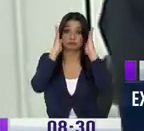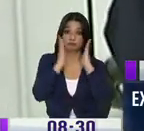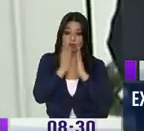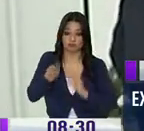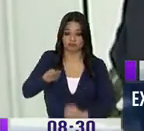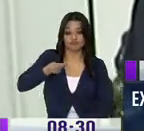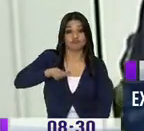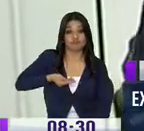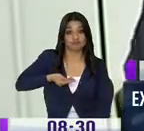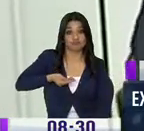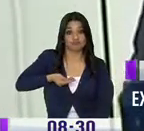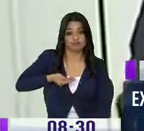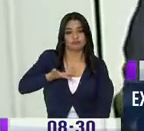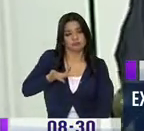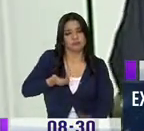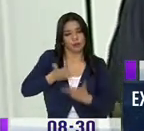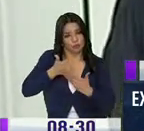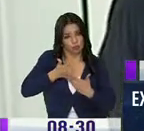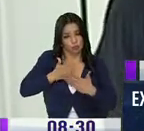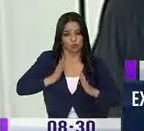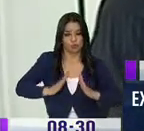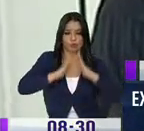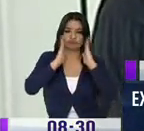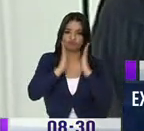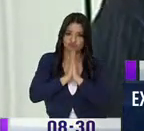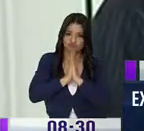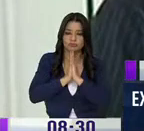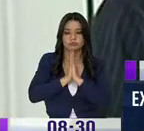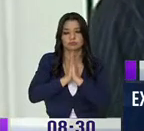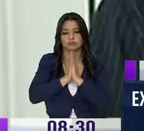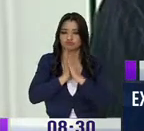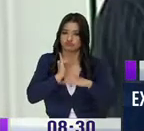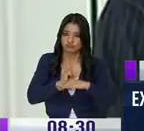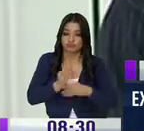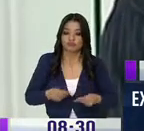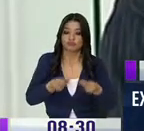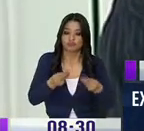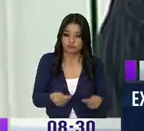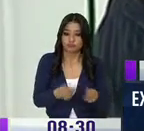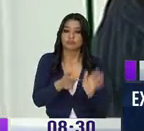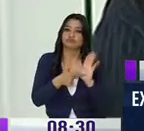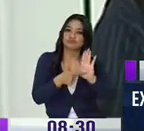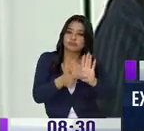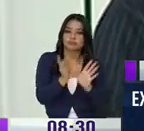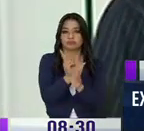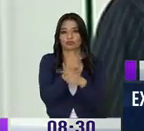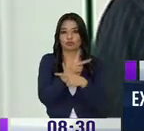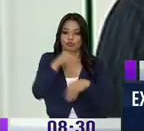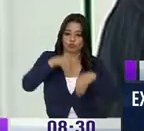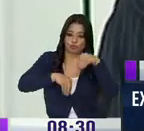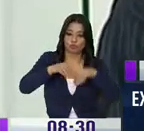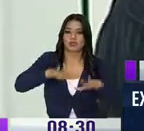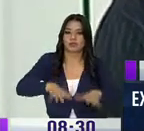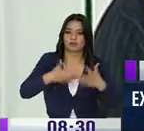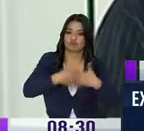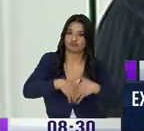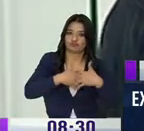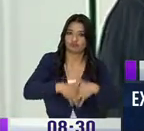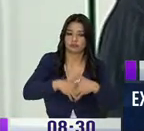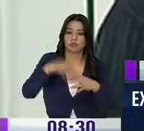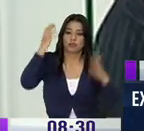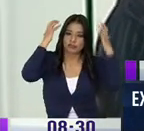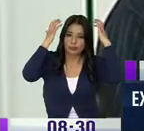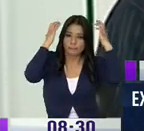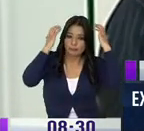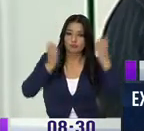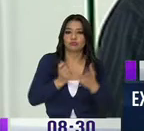recibir, en la cual ellas también se ayudan. También ellas van a exhibir sus productos que hacen aquí en las huertas, sus shampoos,